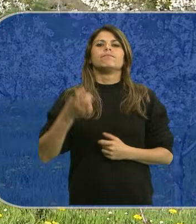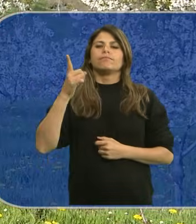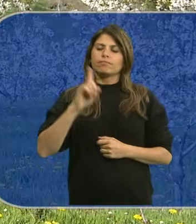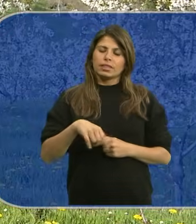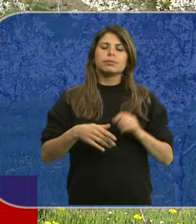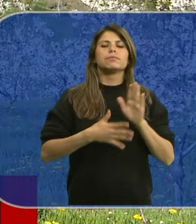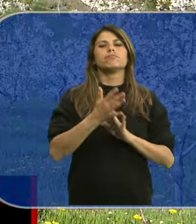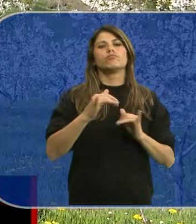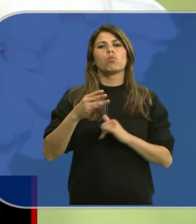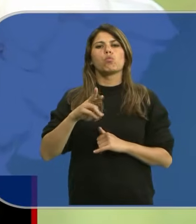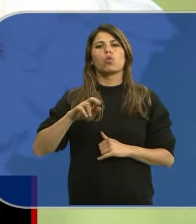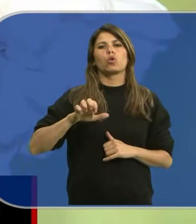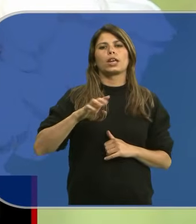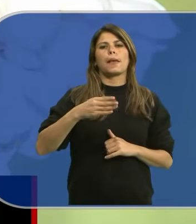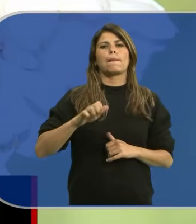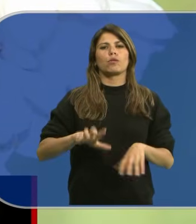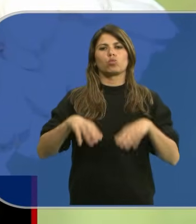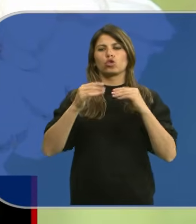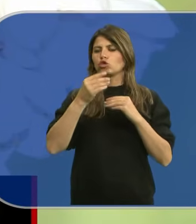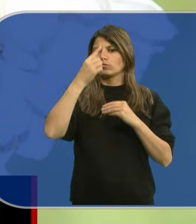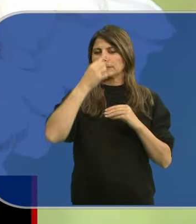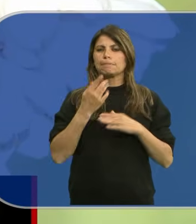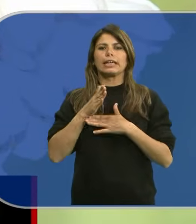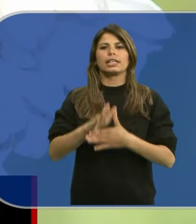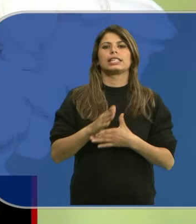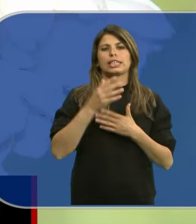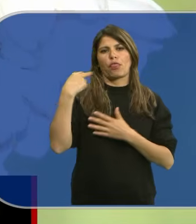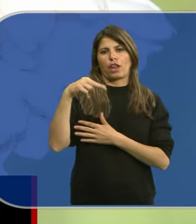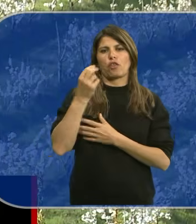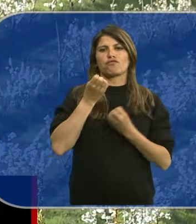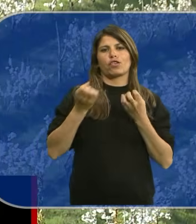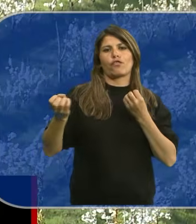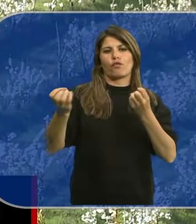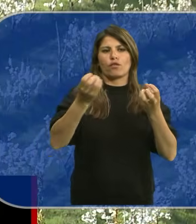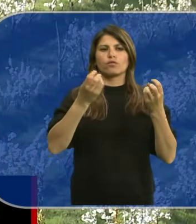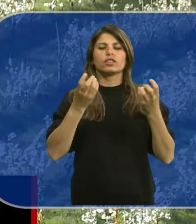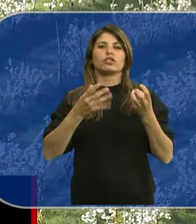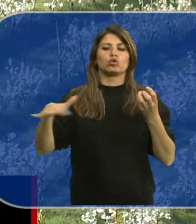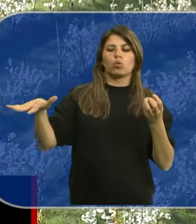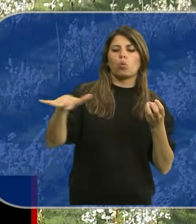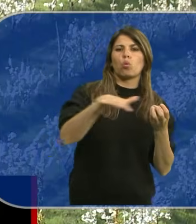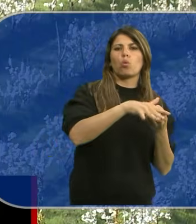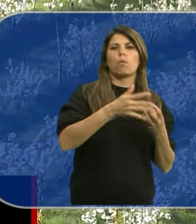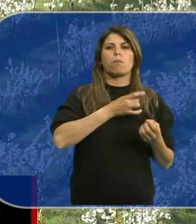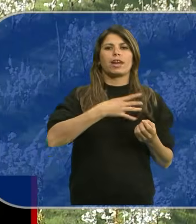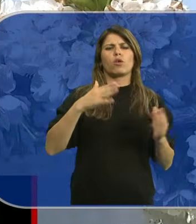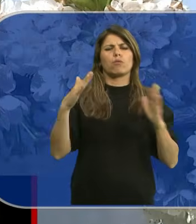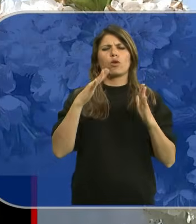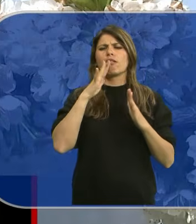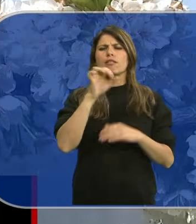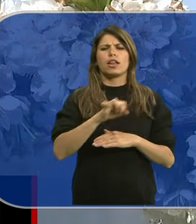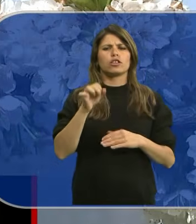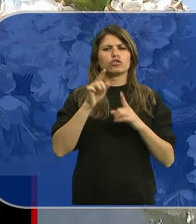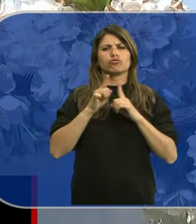También pasearemos por la Bureba en Burgos. Esta es la imagen, la floración de los cerezos de Caderechas tiñe de blanco el valle. Es la mejor época del año